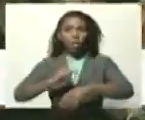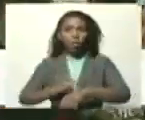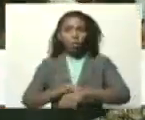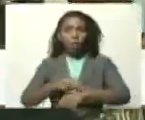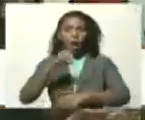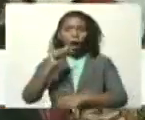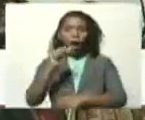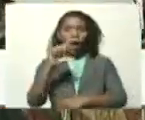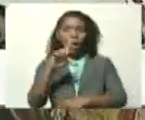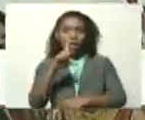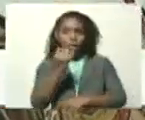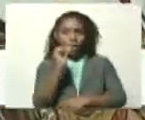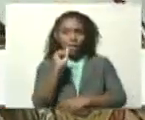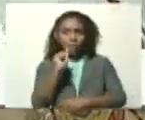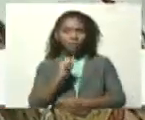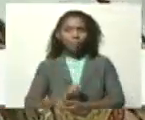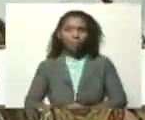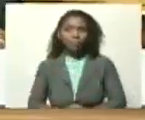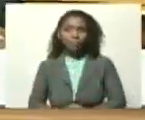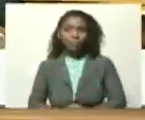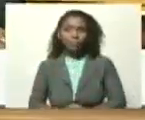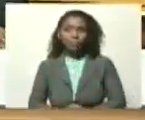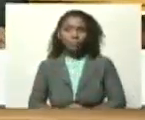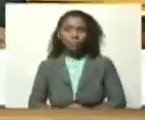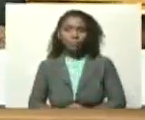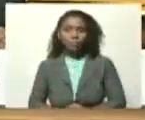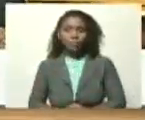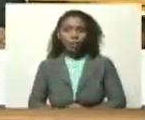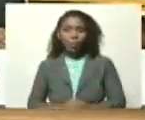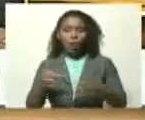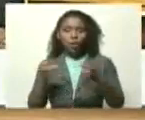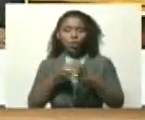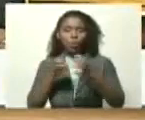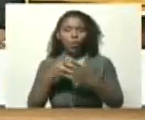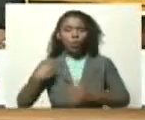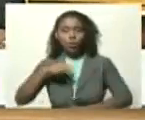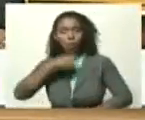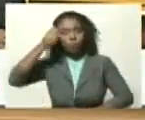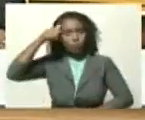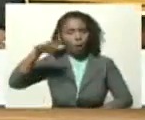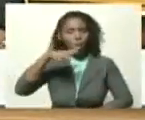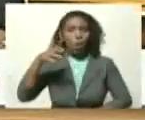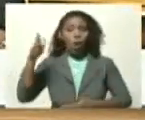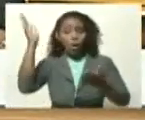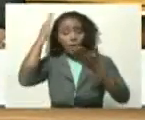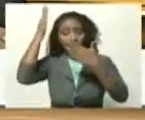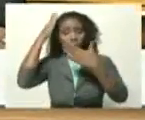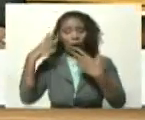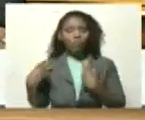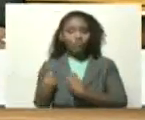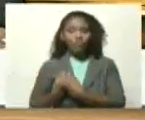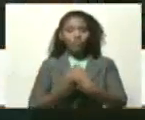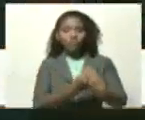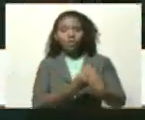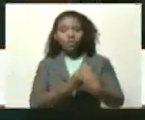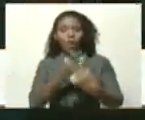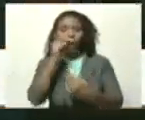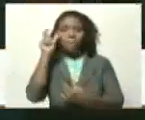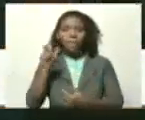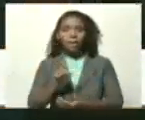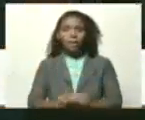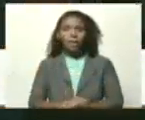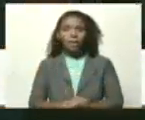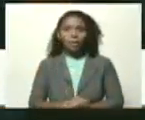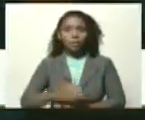Ali Barrios Pérez. Por el sector de nuestros pueblos indígenas nos acompaña Fernando Jesse